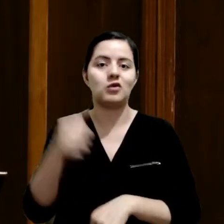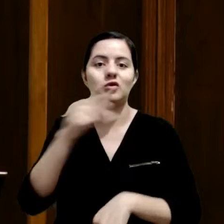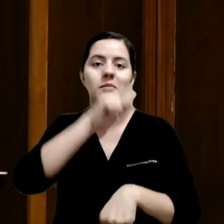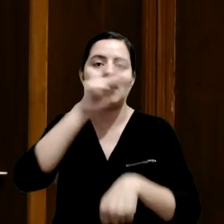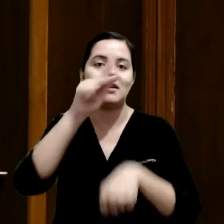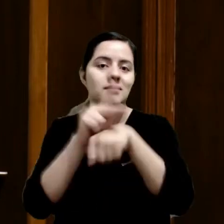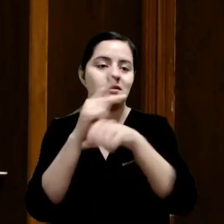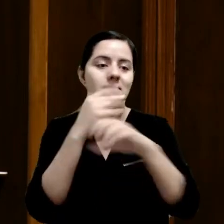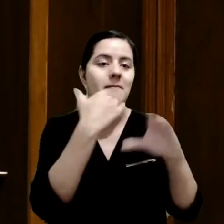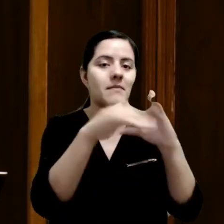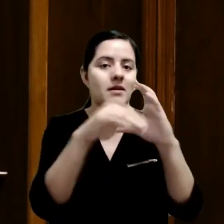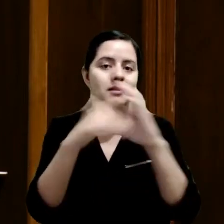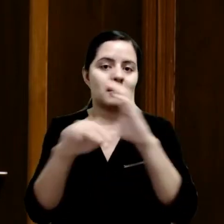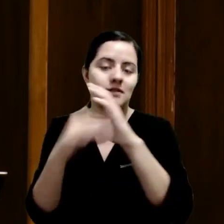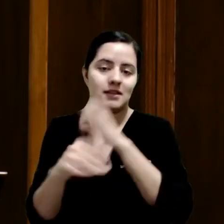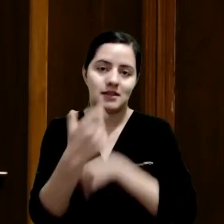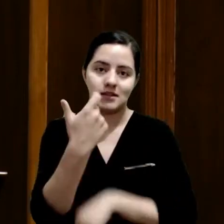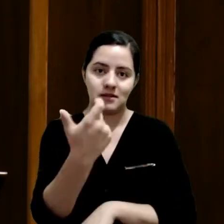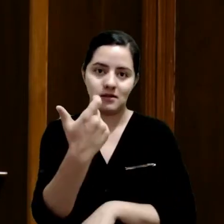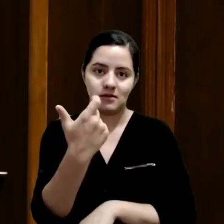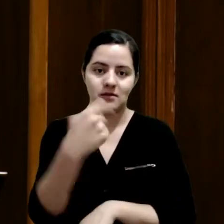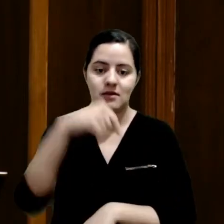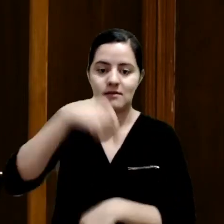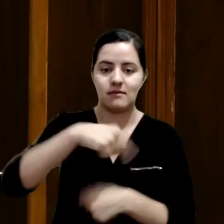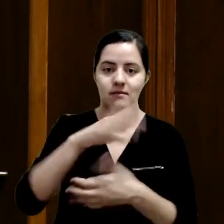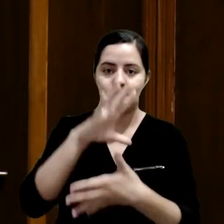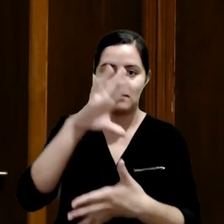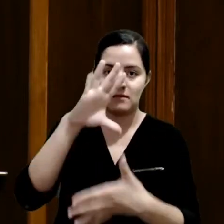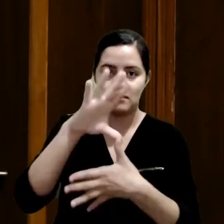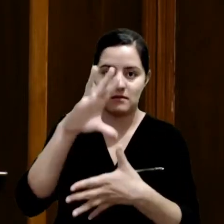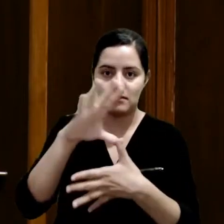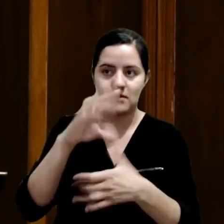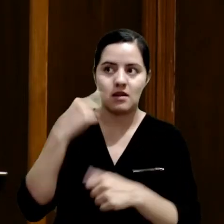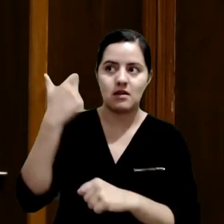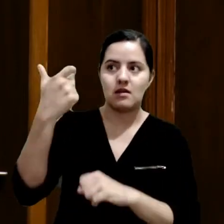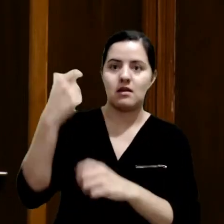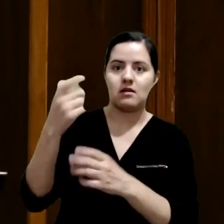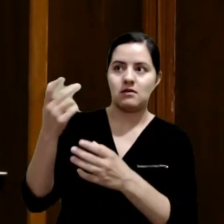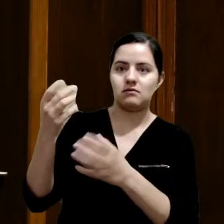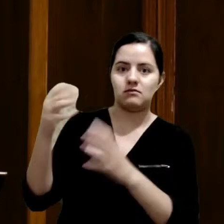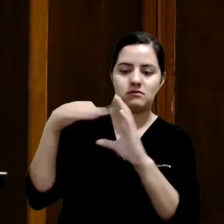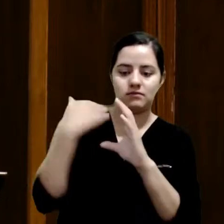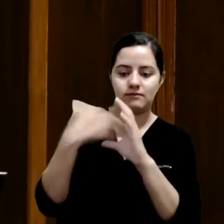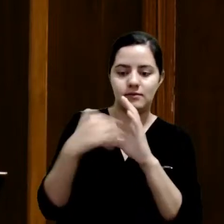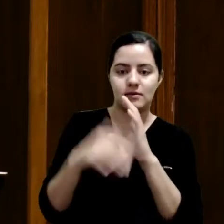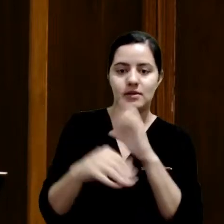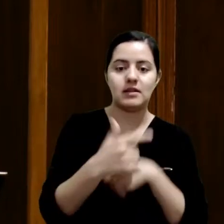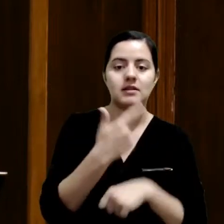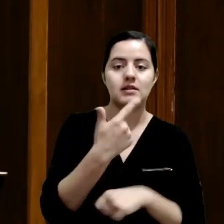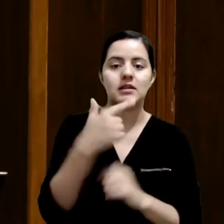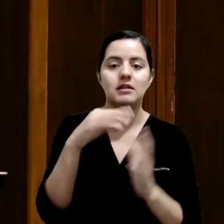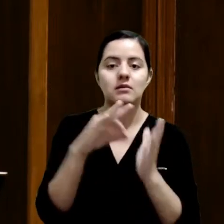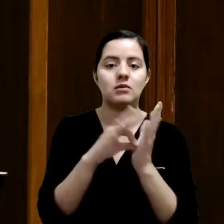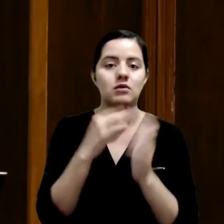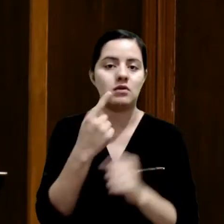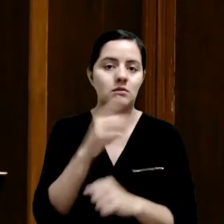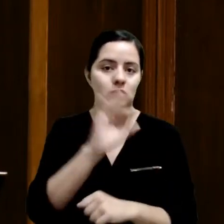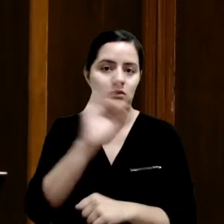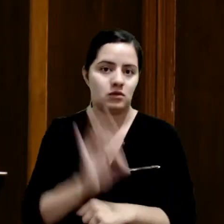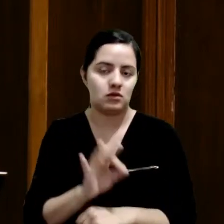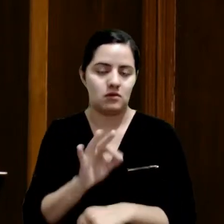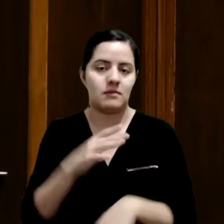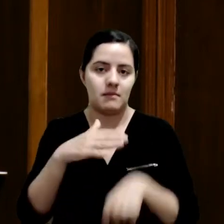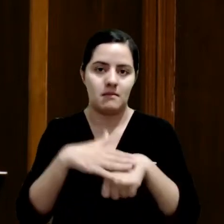medios. En América Latina y el Caribe, las remesas aumentaron un 7.7% en 2023,